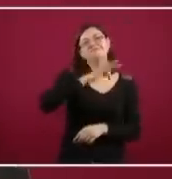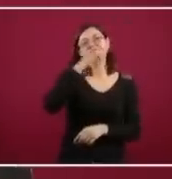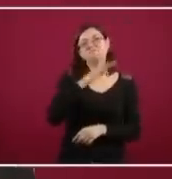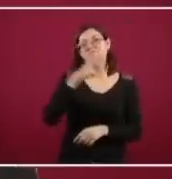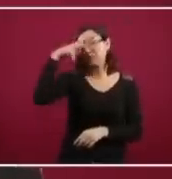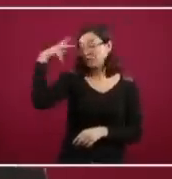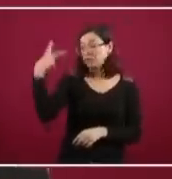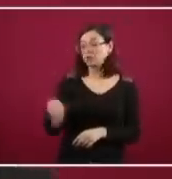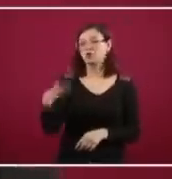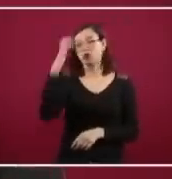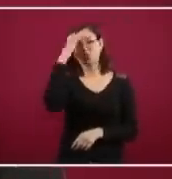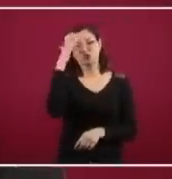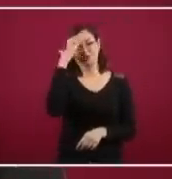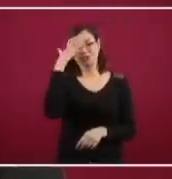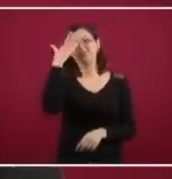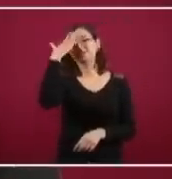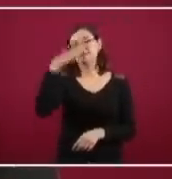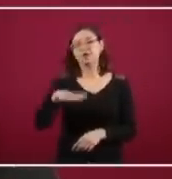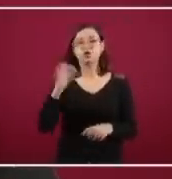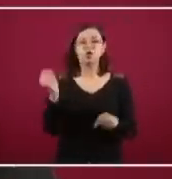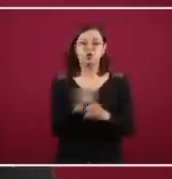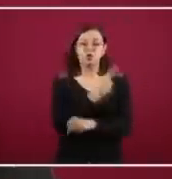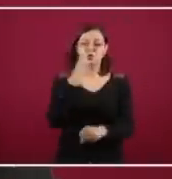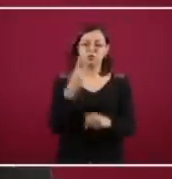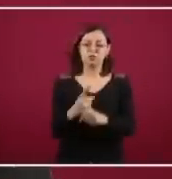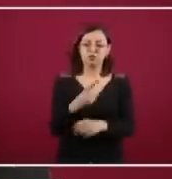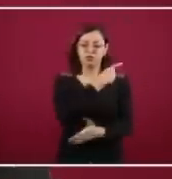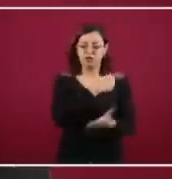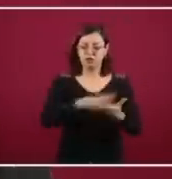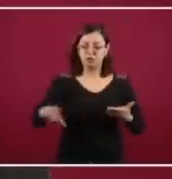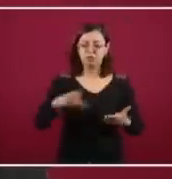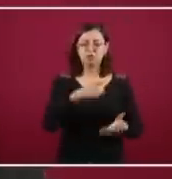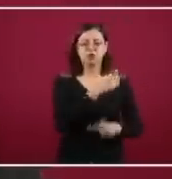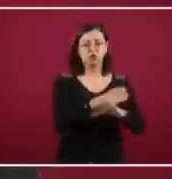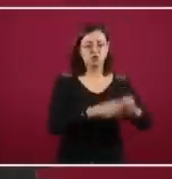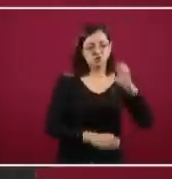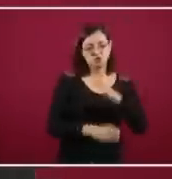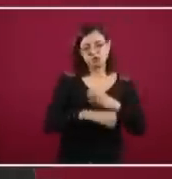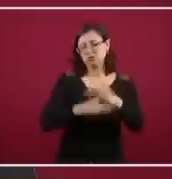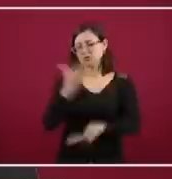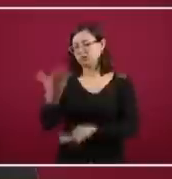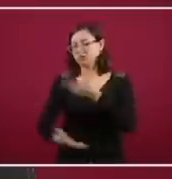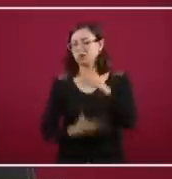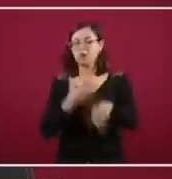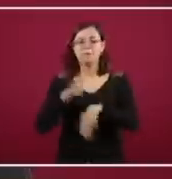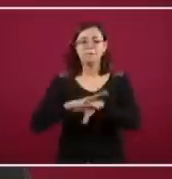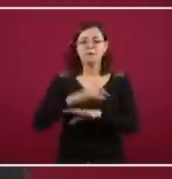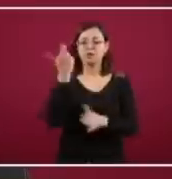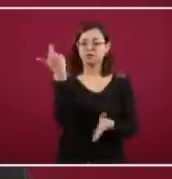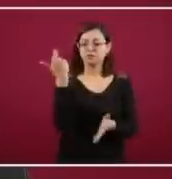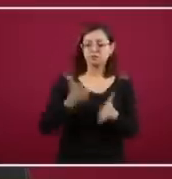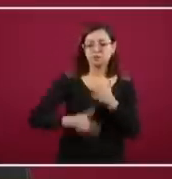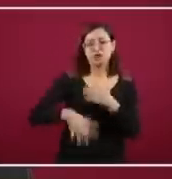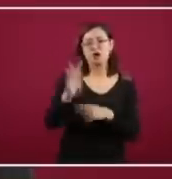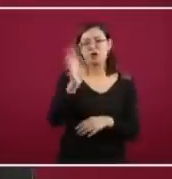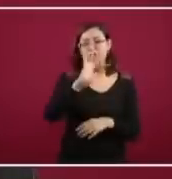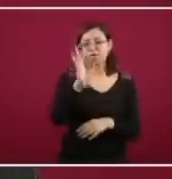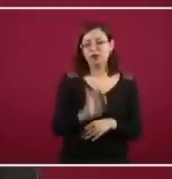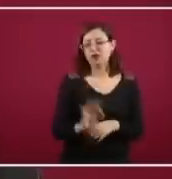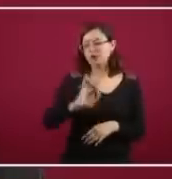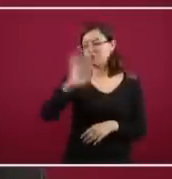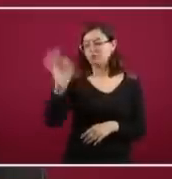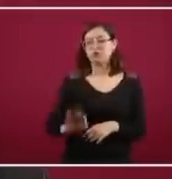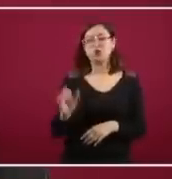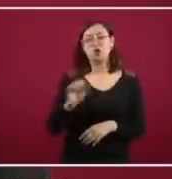y le brinda la oportunidad de comprar bienes y servicios a los mejores precios, con ofertas y promociones que no